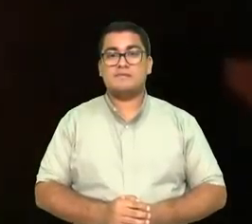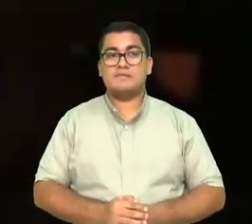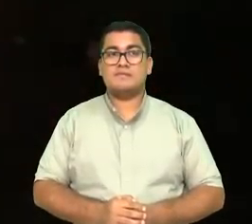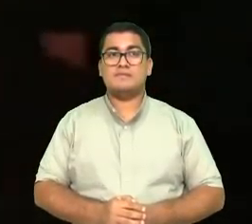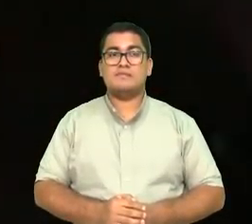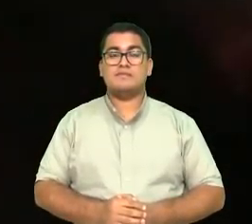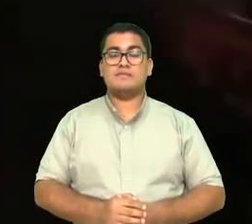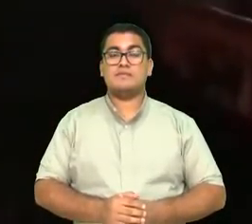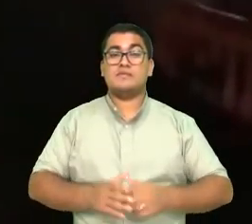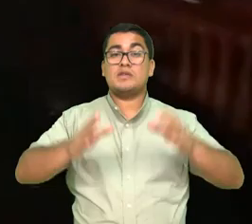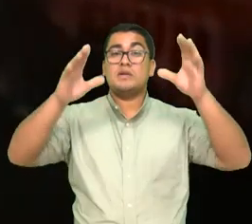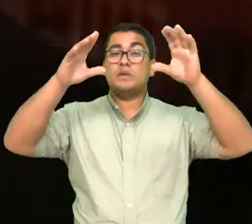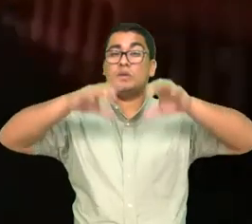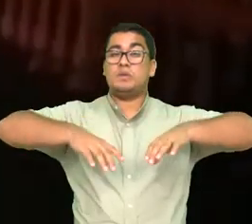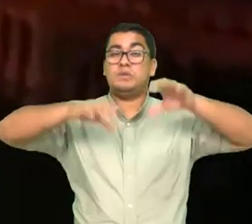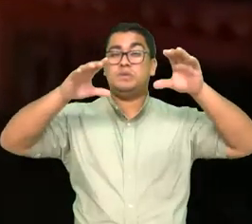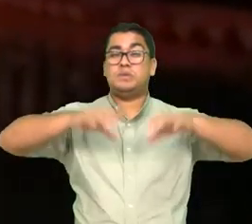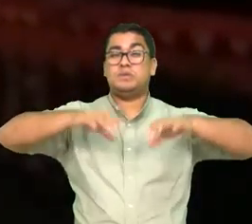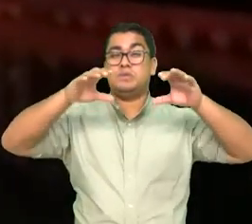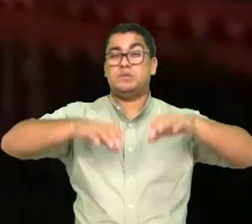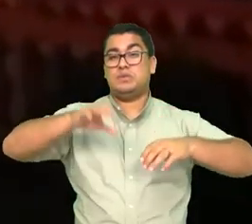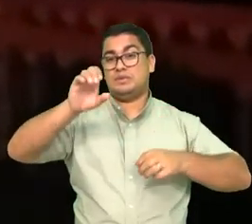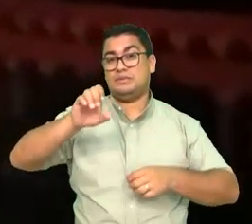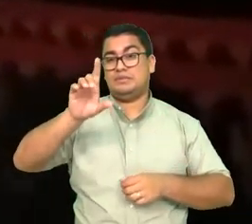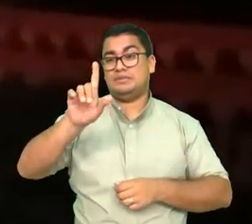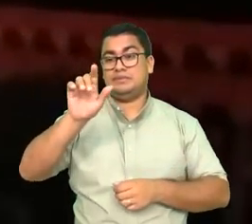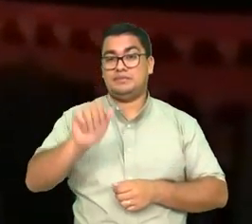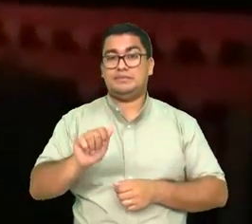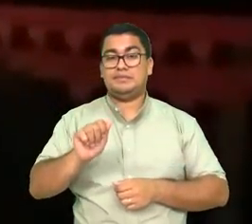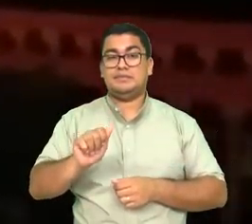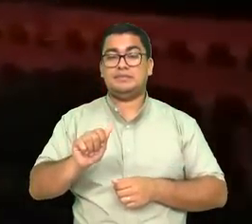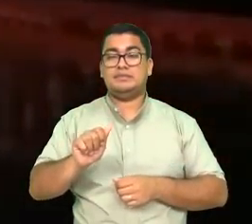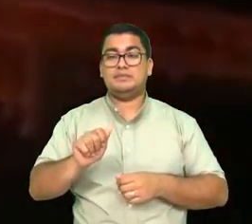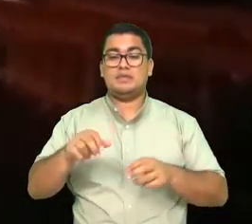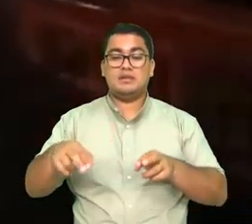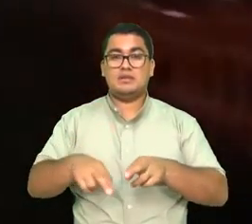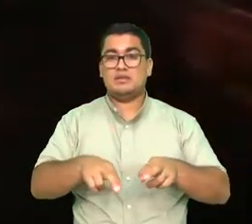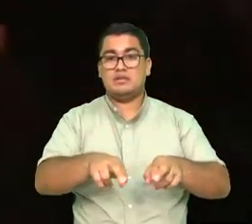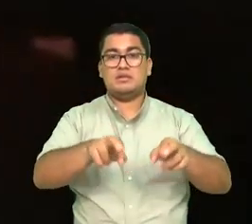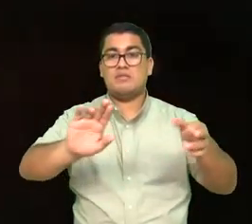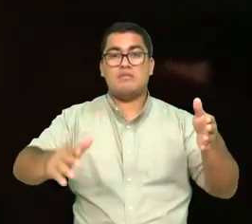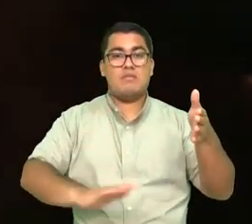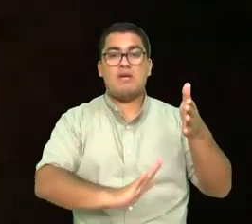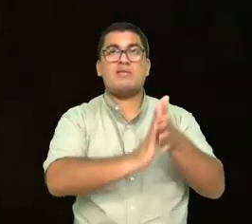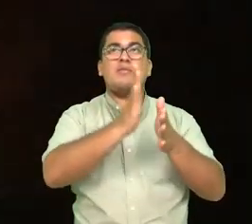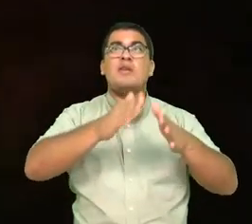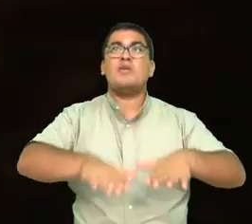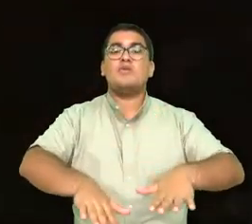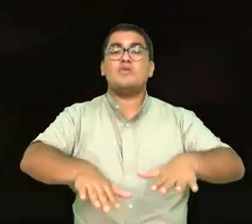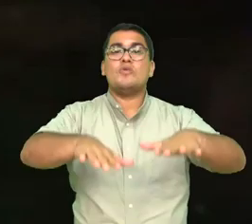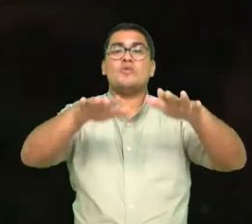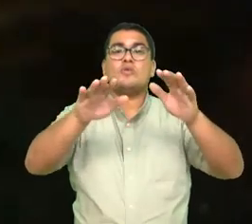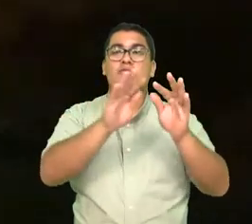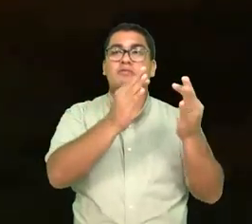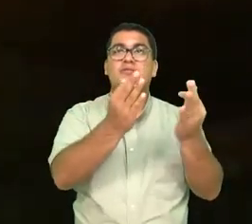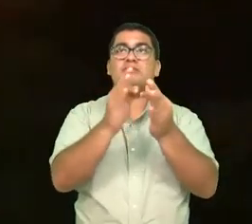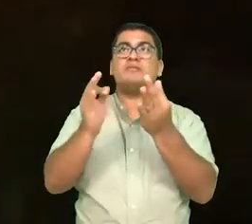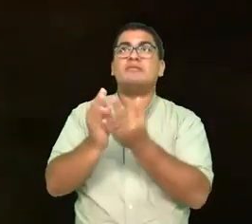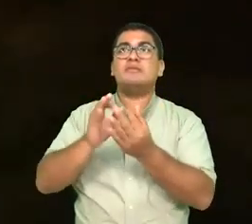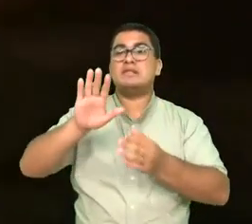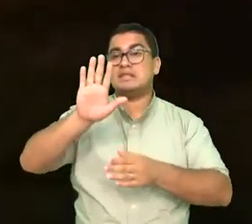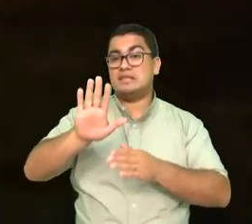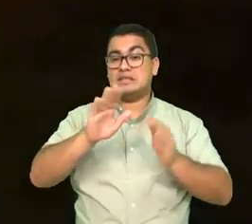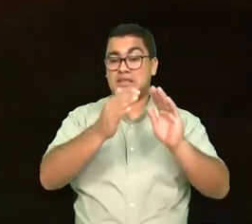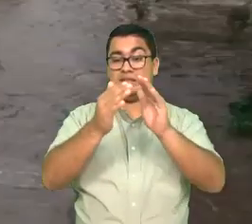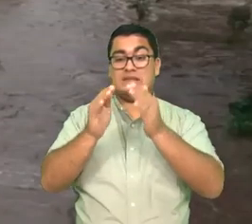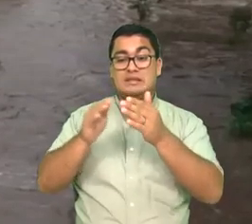Fuertes precipitaciones originadas por Eta provocaron la crecida del río Masachapa, afectando a familias de 5 comunidades aledañas